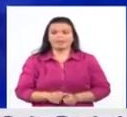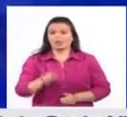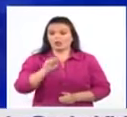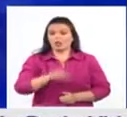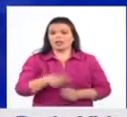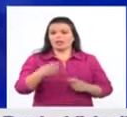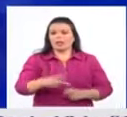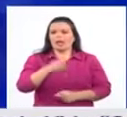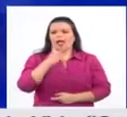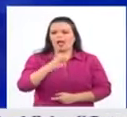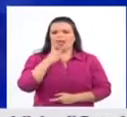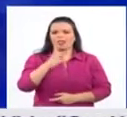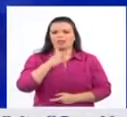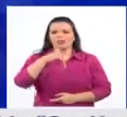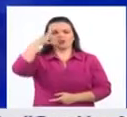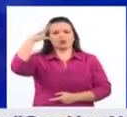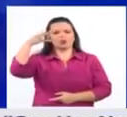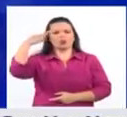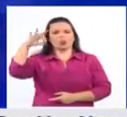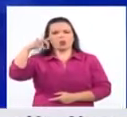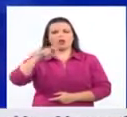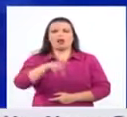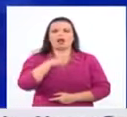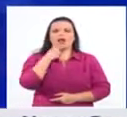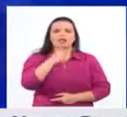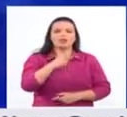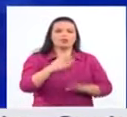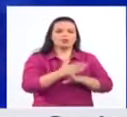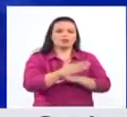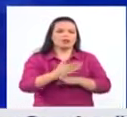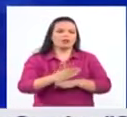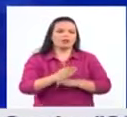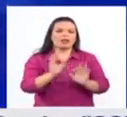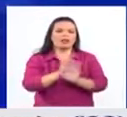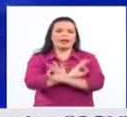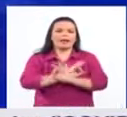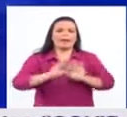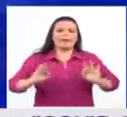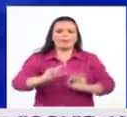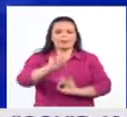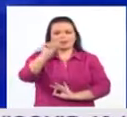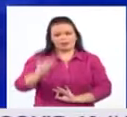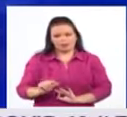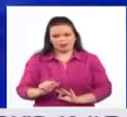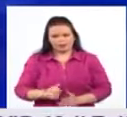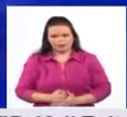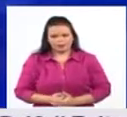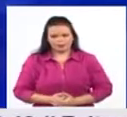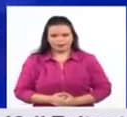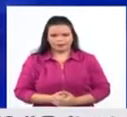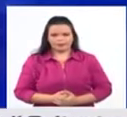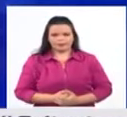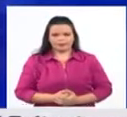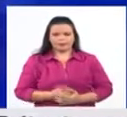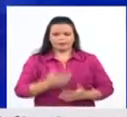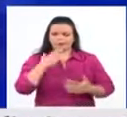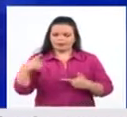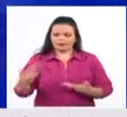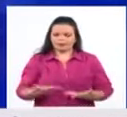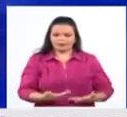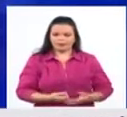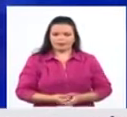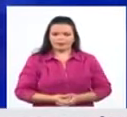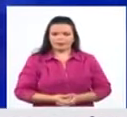salud y la atención con especialistas en salud mental. Bienvenida. Bienvenida, Gisela. Bueno, muchas gracias, ¿no?, por